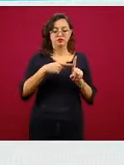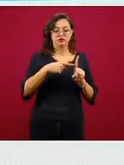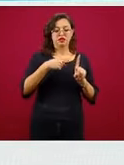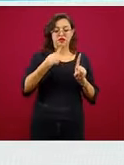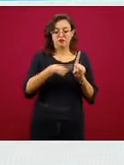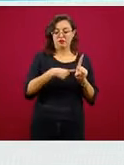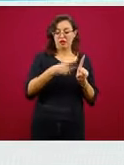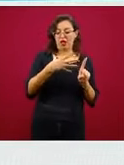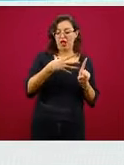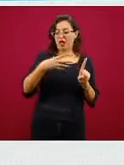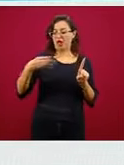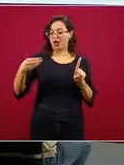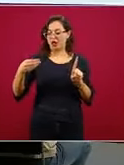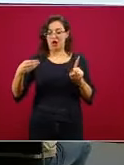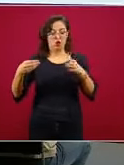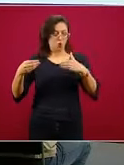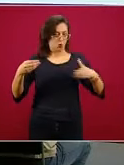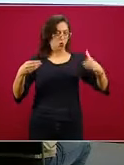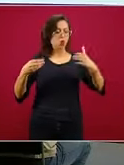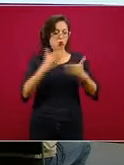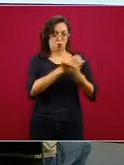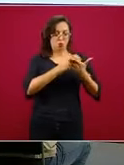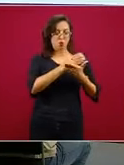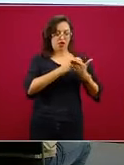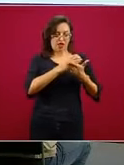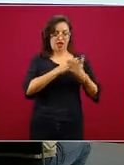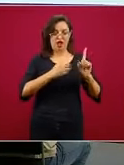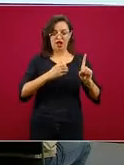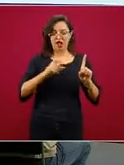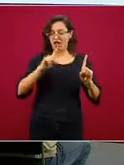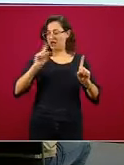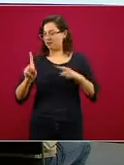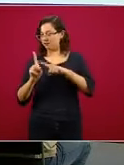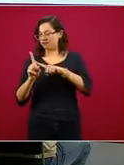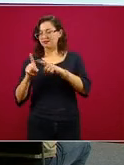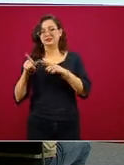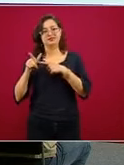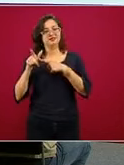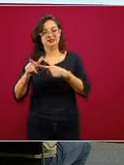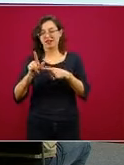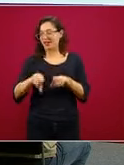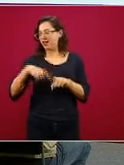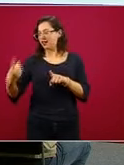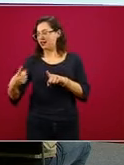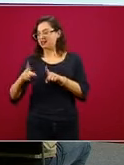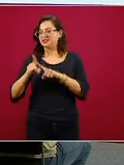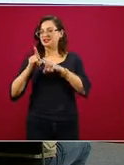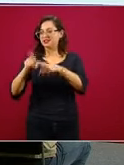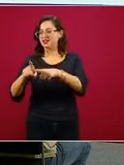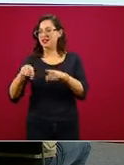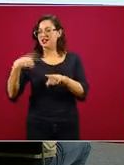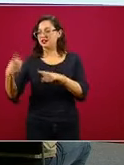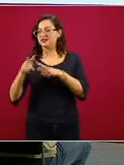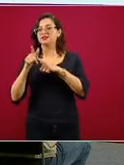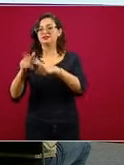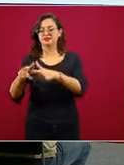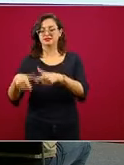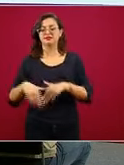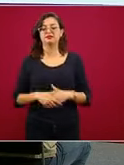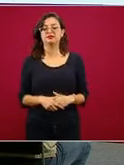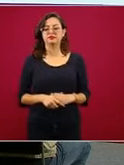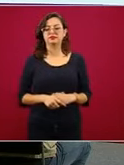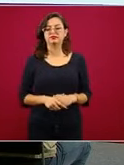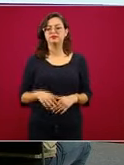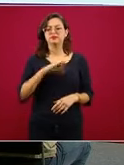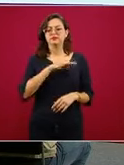persona contagia a otra, cuando se cure, la otra lo sustituyó. Esa es la lógica de esta medida. Y aquí la presentamos.